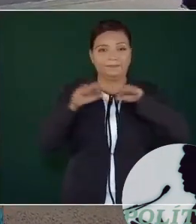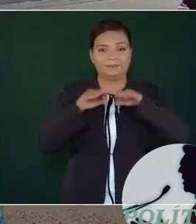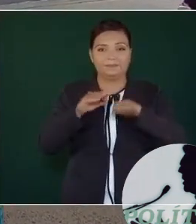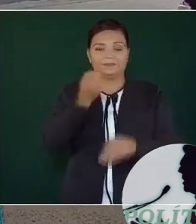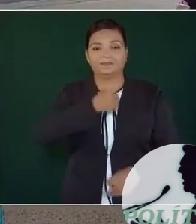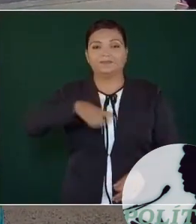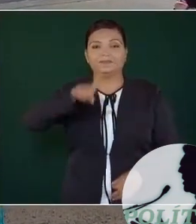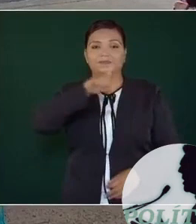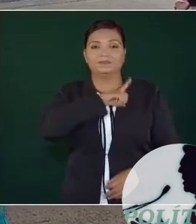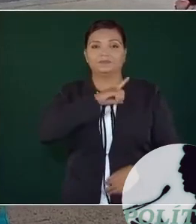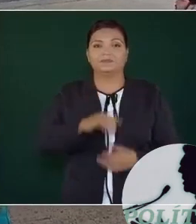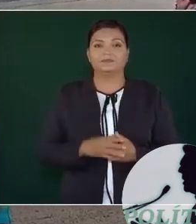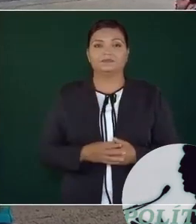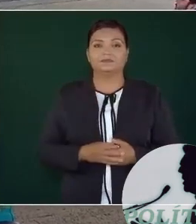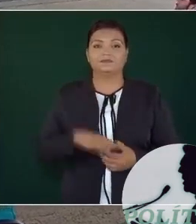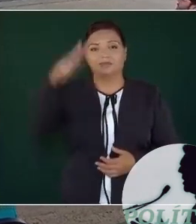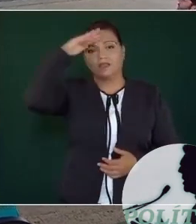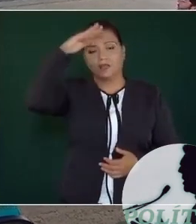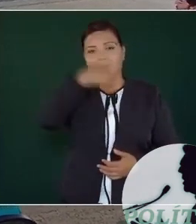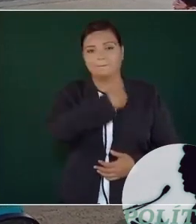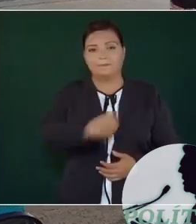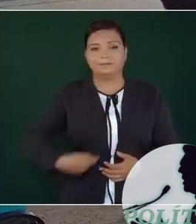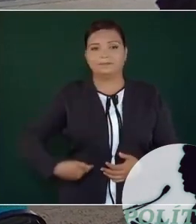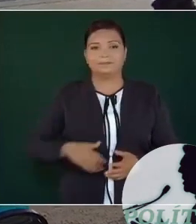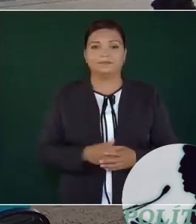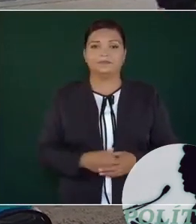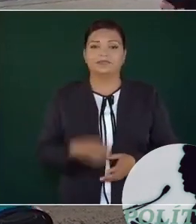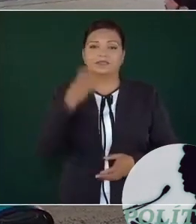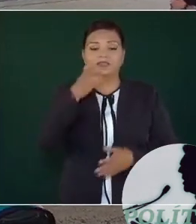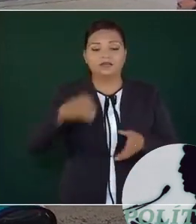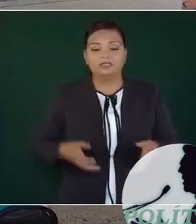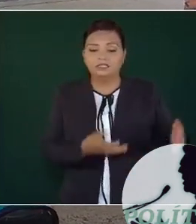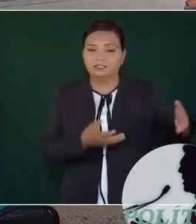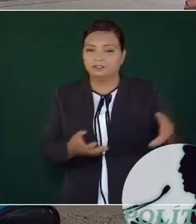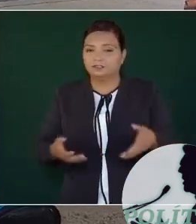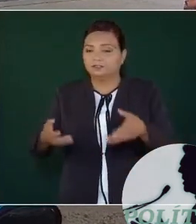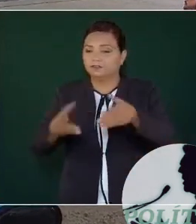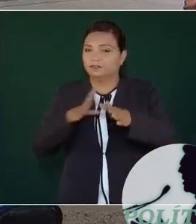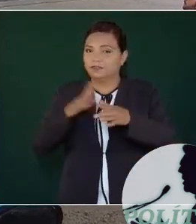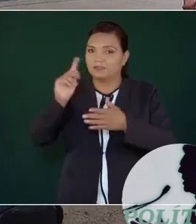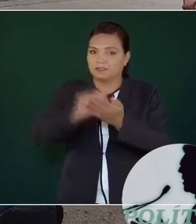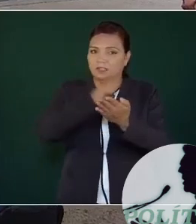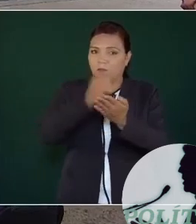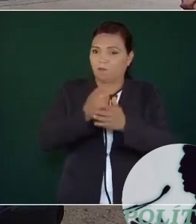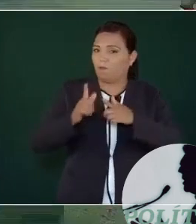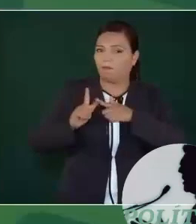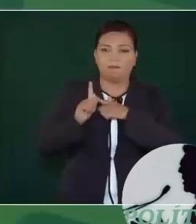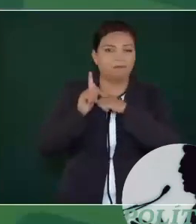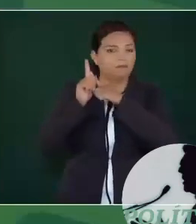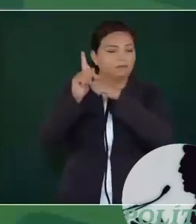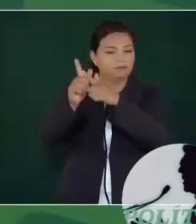trabajadores de la salud. Señor presidente, este es el camino que en Tamaulipas